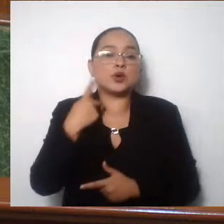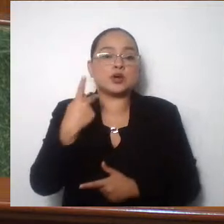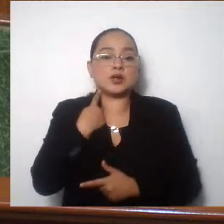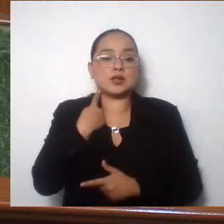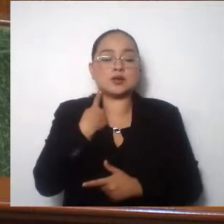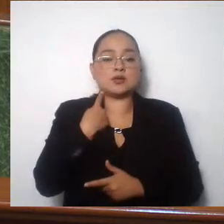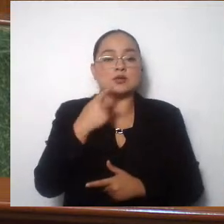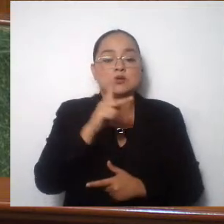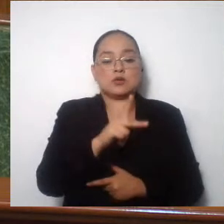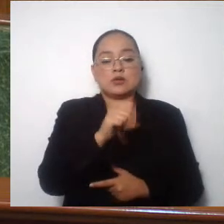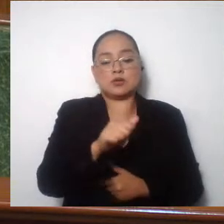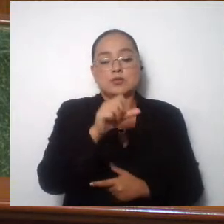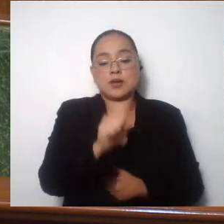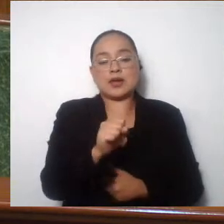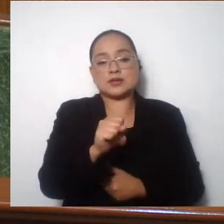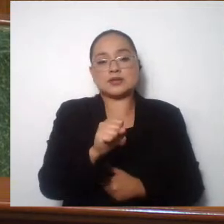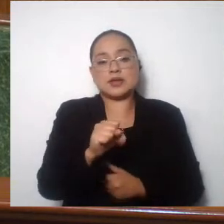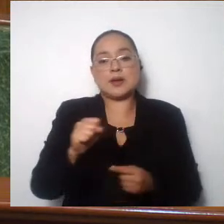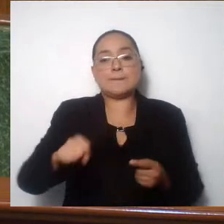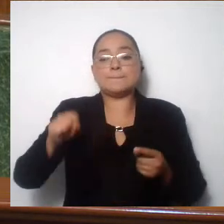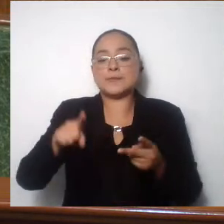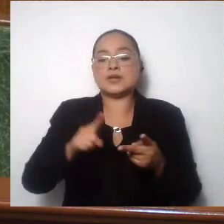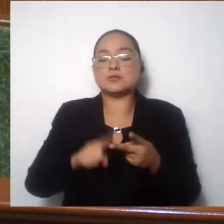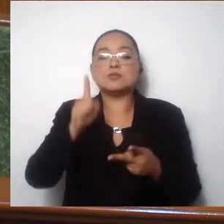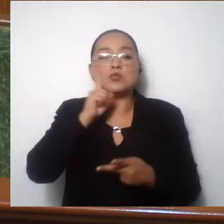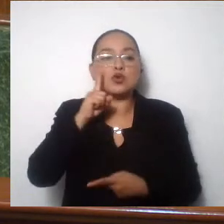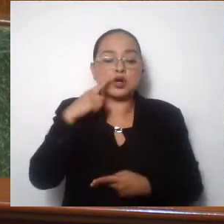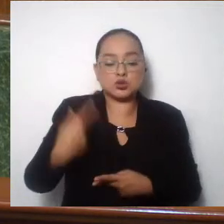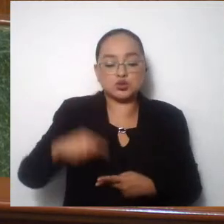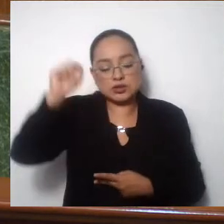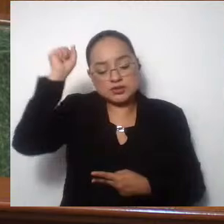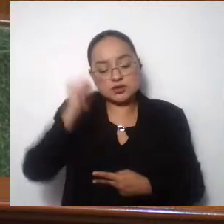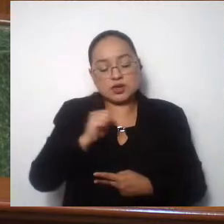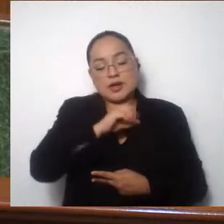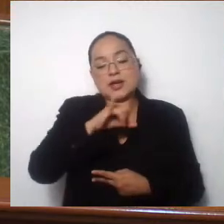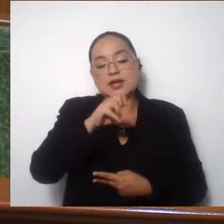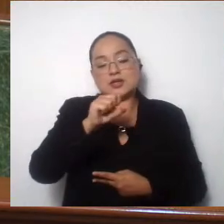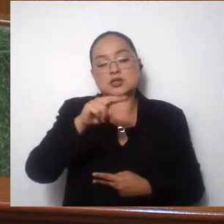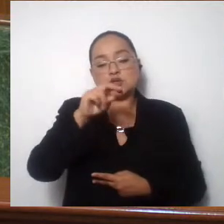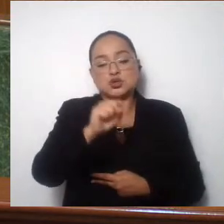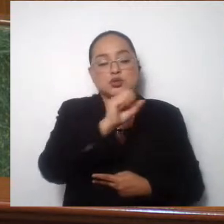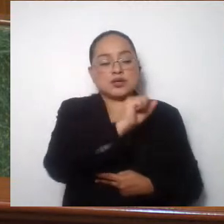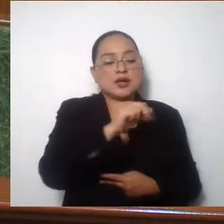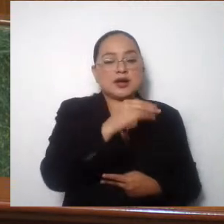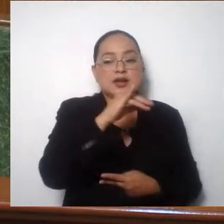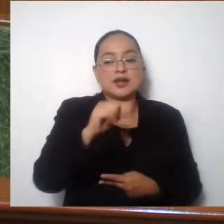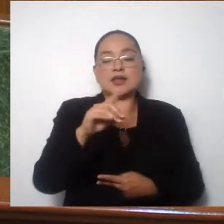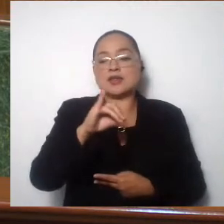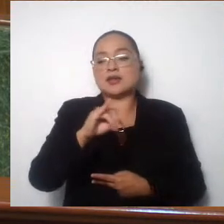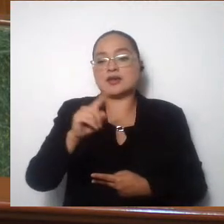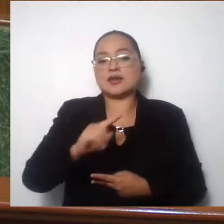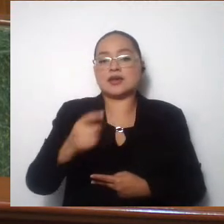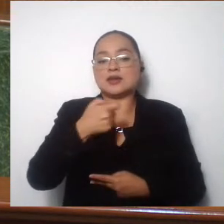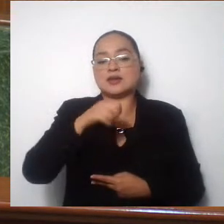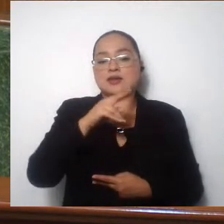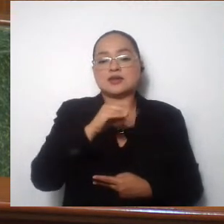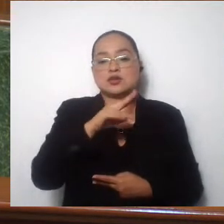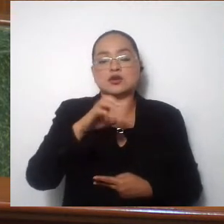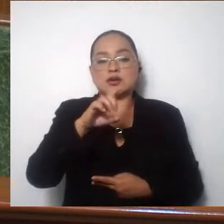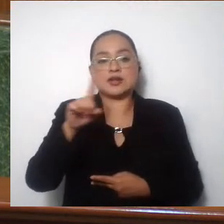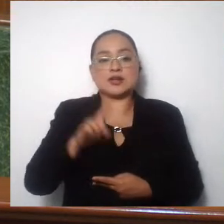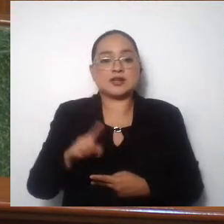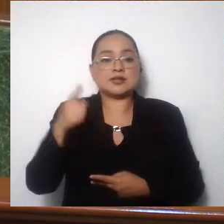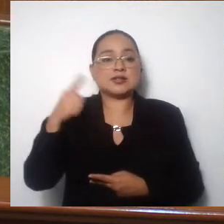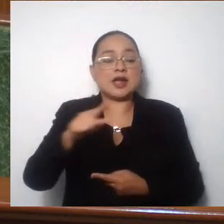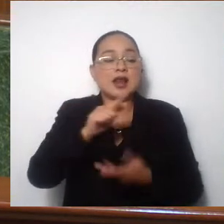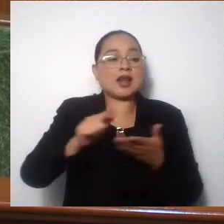Partido Sinaloense y la ciudadana Jesús Angélica Díaz Quiñones, que propone expedir la ley para la detección oportuna del